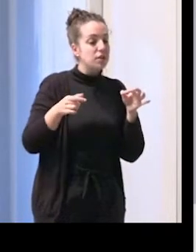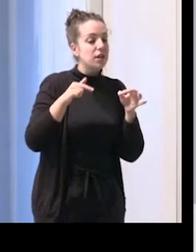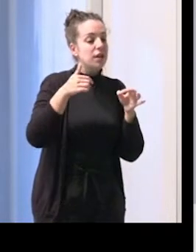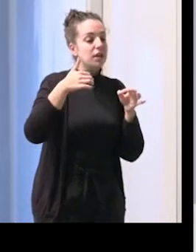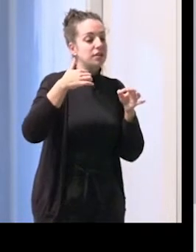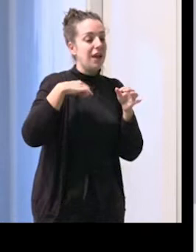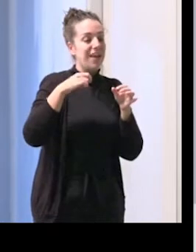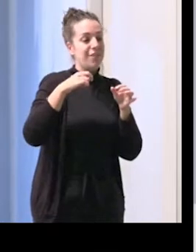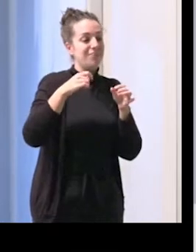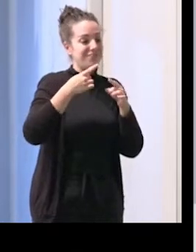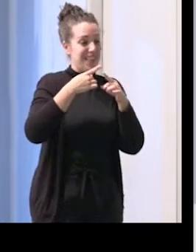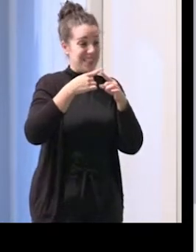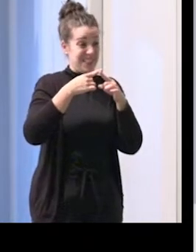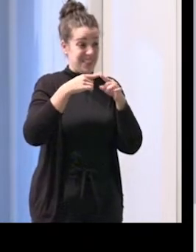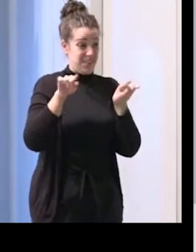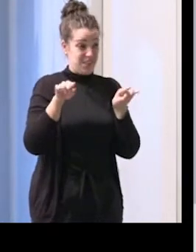hacer diferenciar.